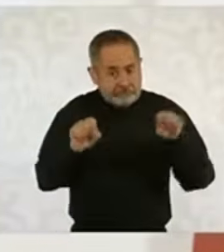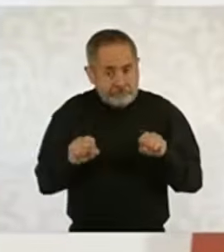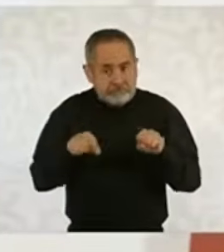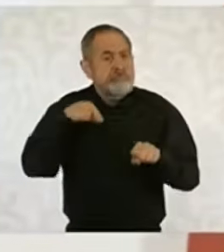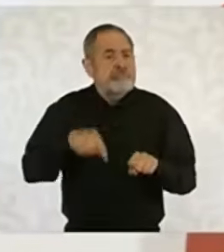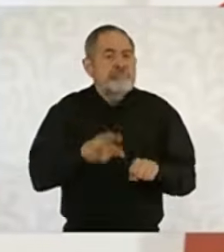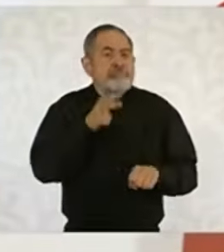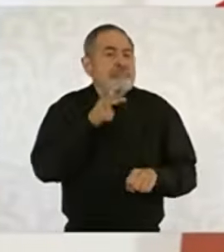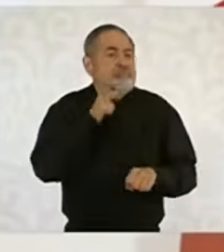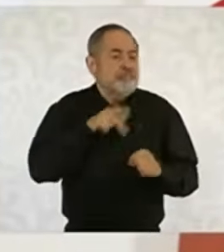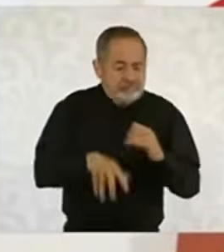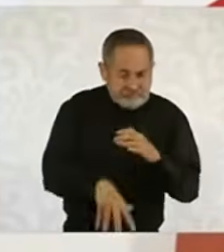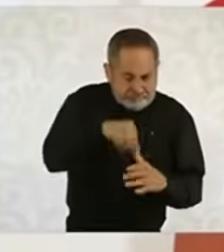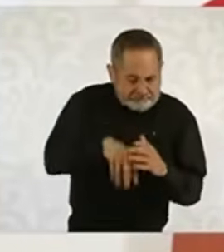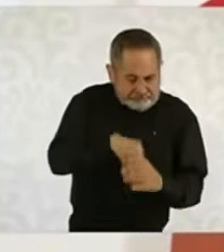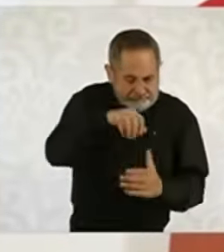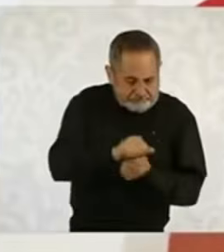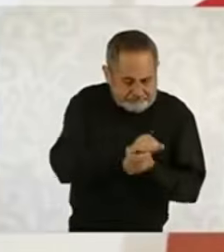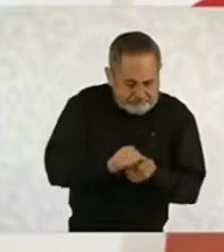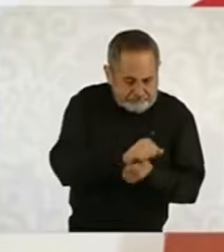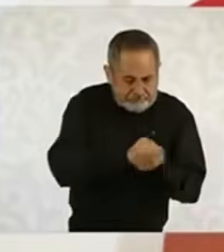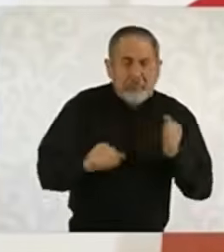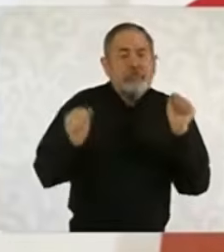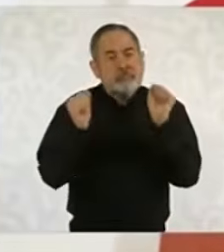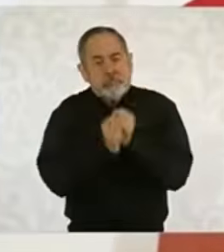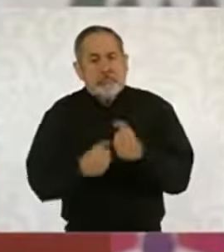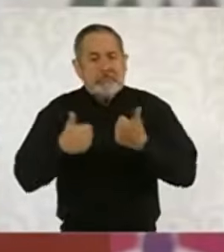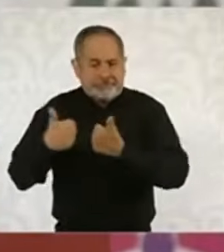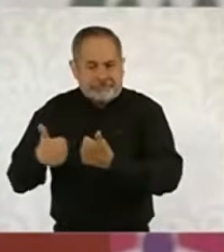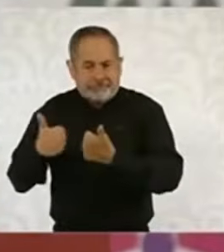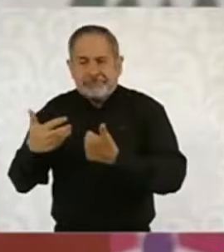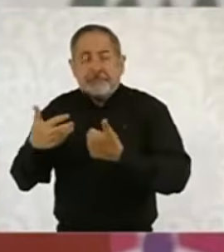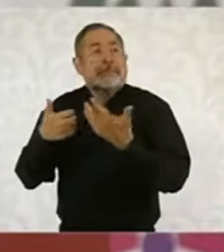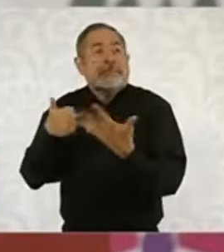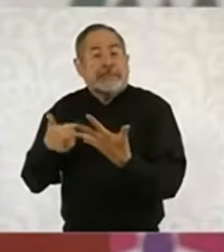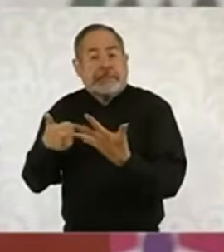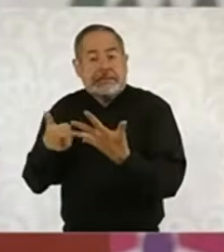haciendo en las 6 refinerías que ya existían en nuestro país.